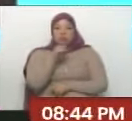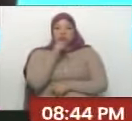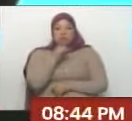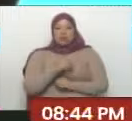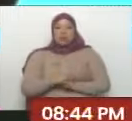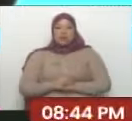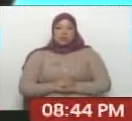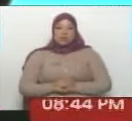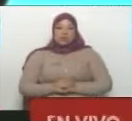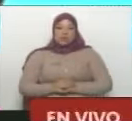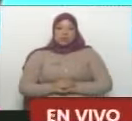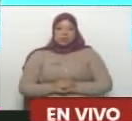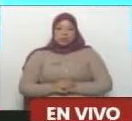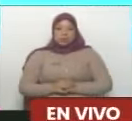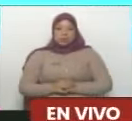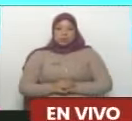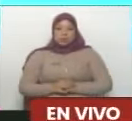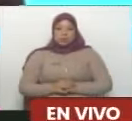ponerse